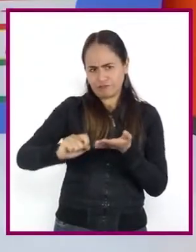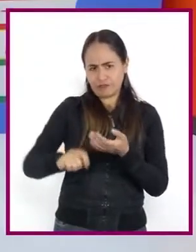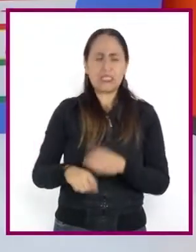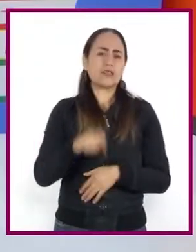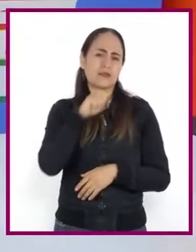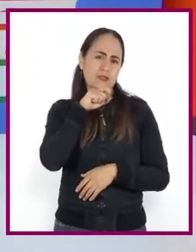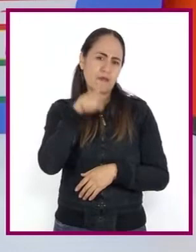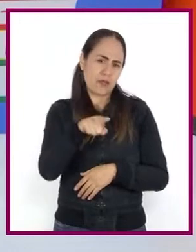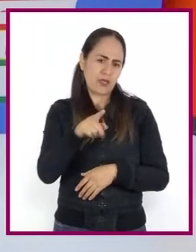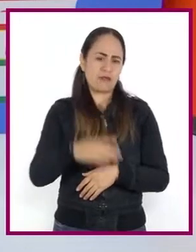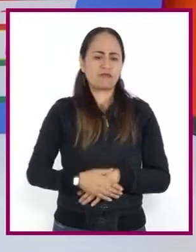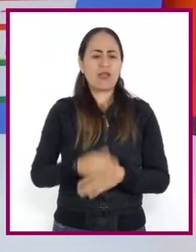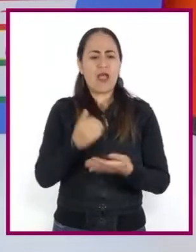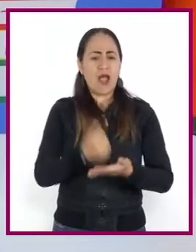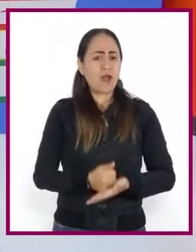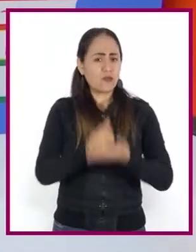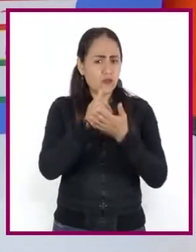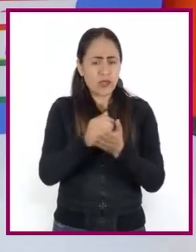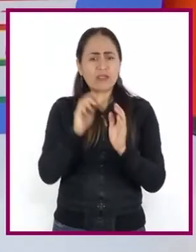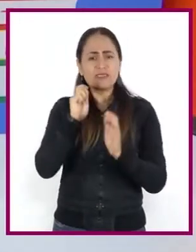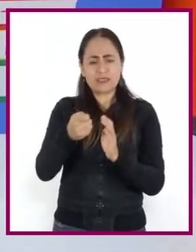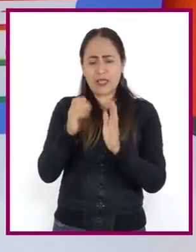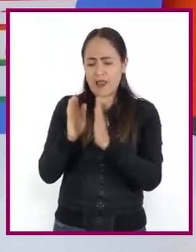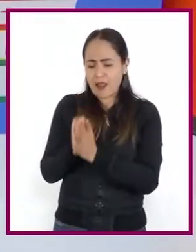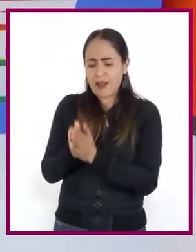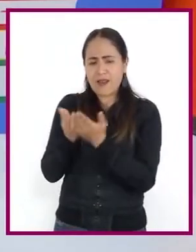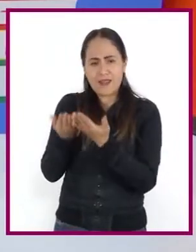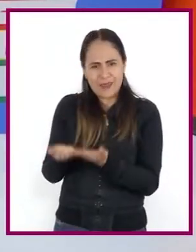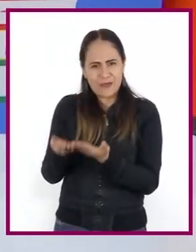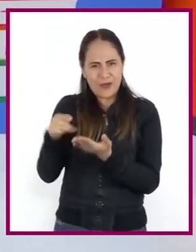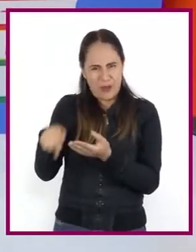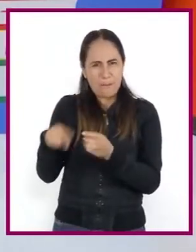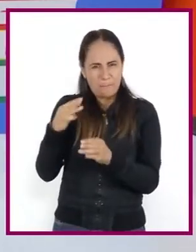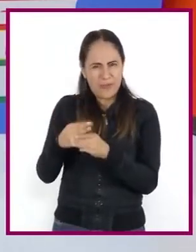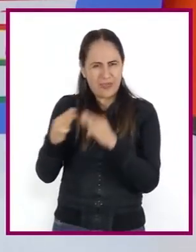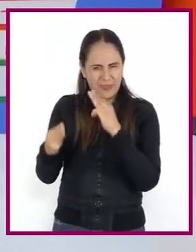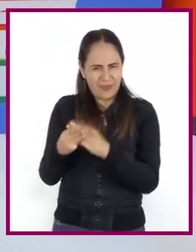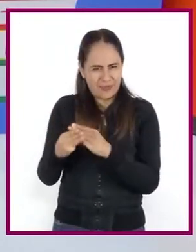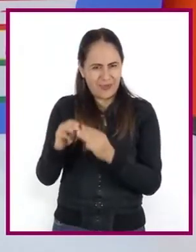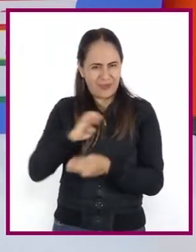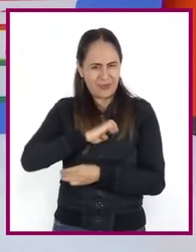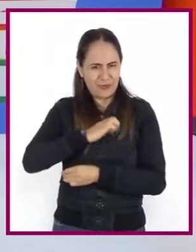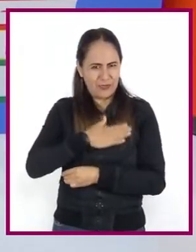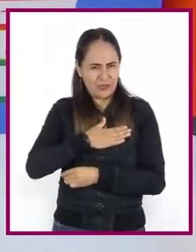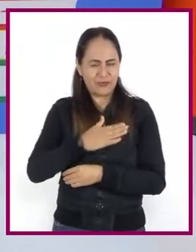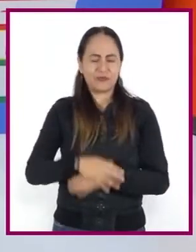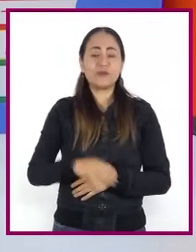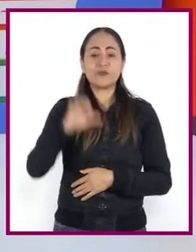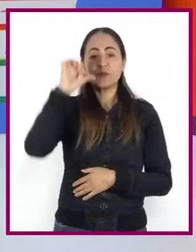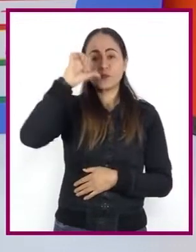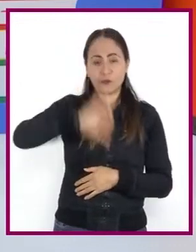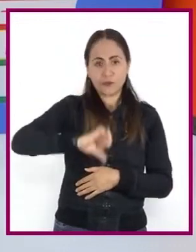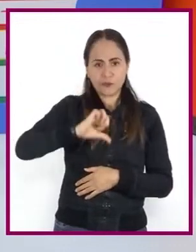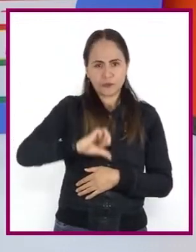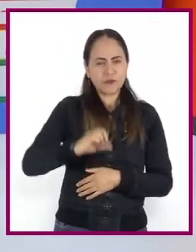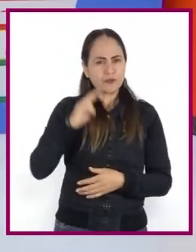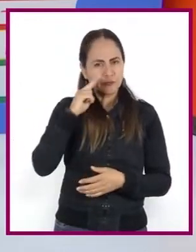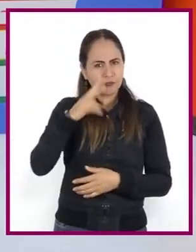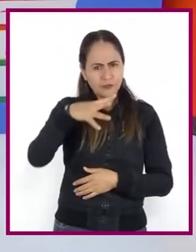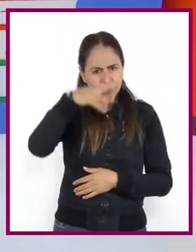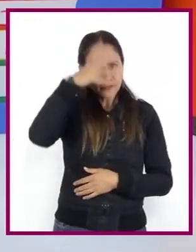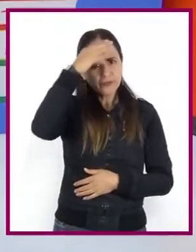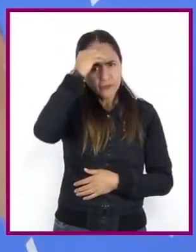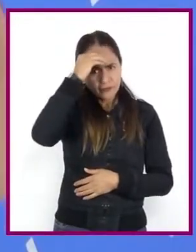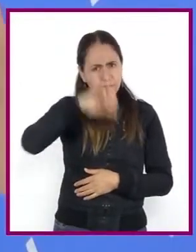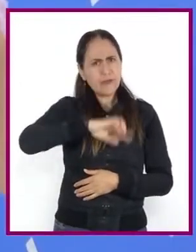También podría ayudarles tener a la mano su libro de texto. Recuerden que todo lo que vean hoy es para reforzar su conocimiento,